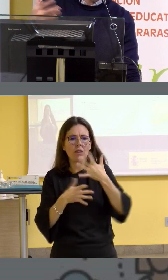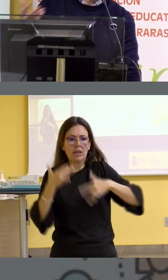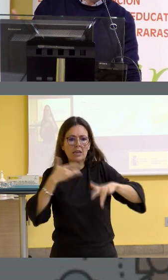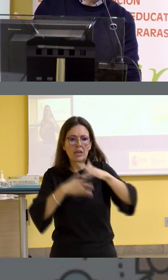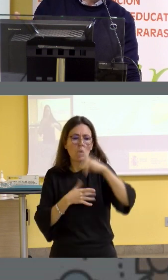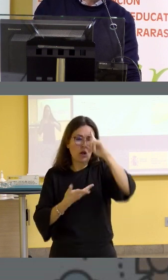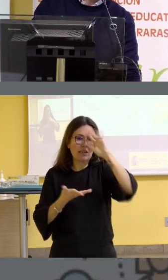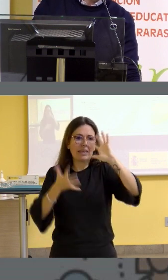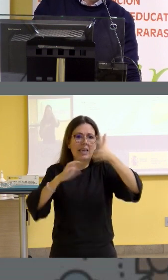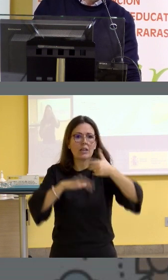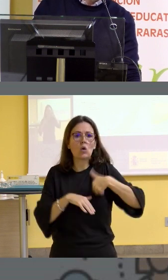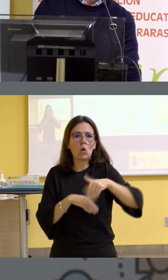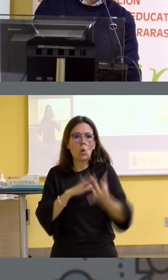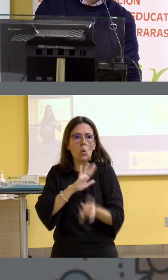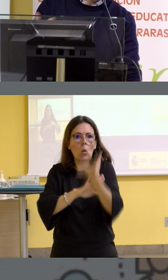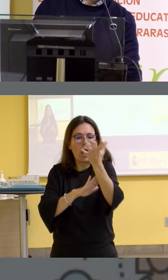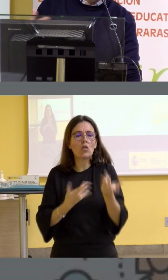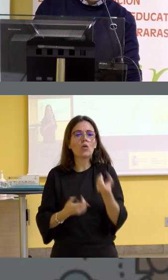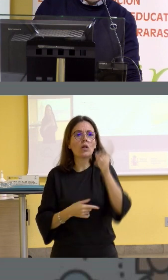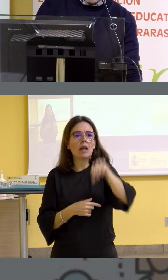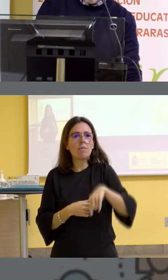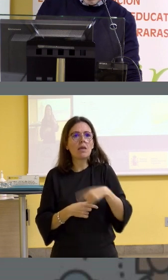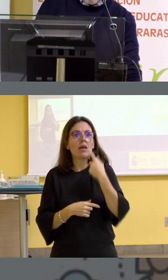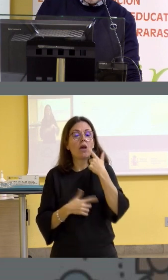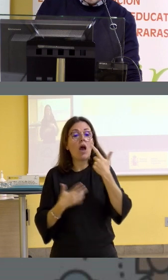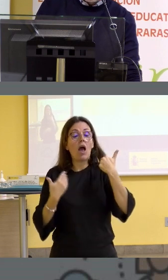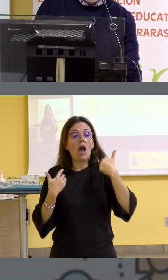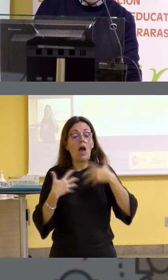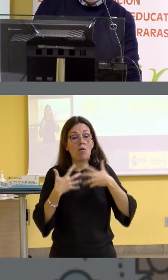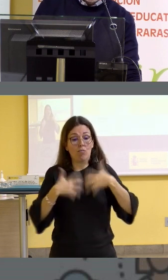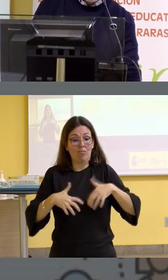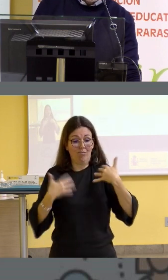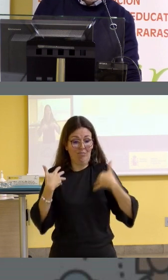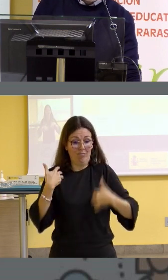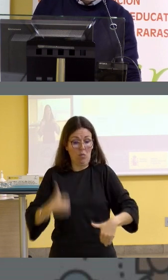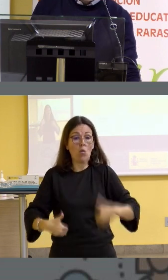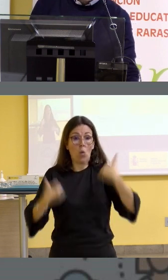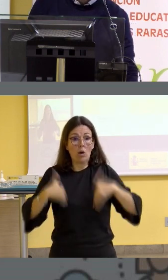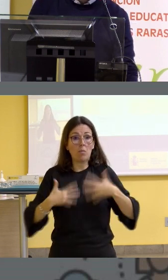neuropsiquiátricos cuándo van a aparecer, cómo se va a perder la funcionalidad.